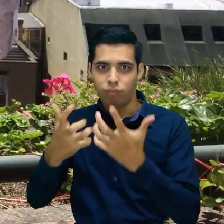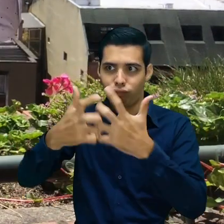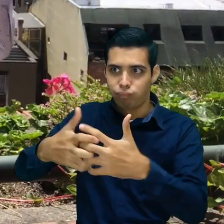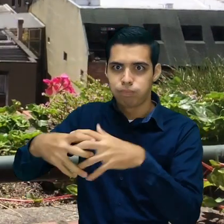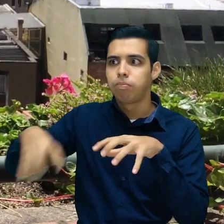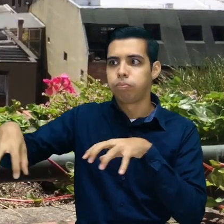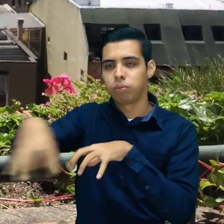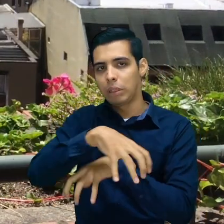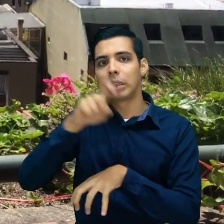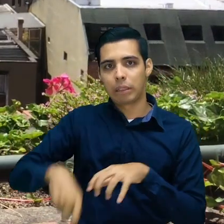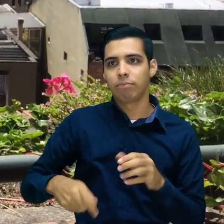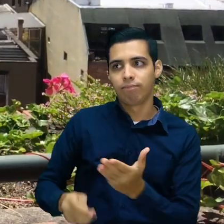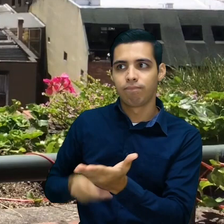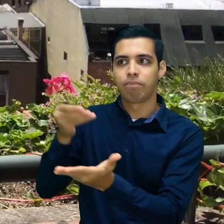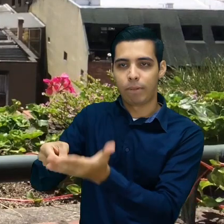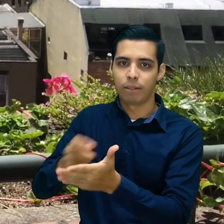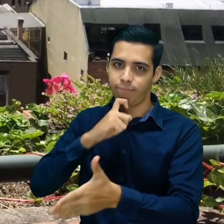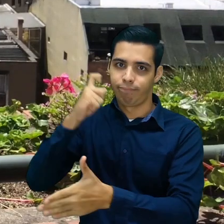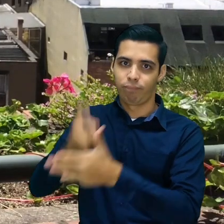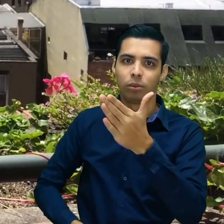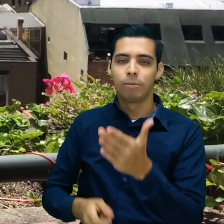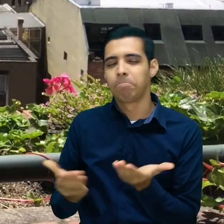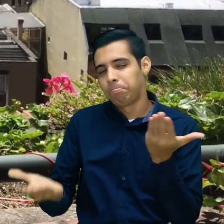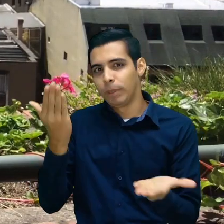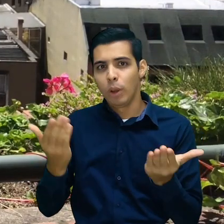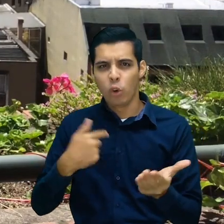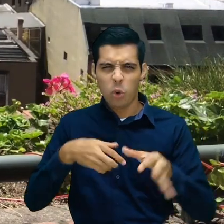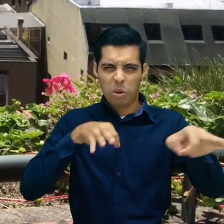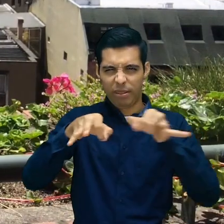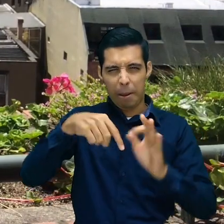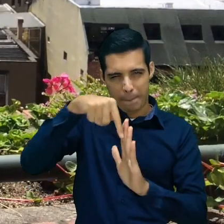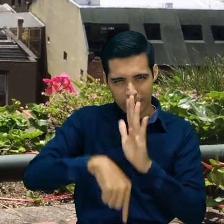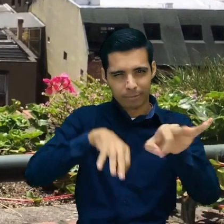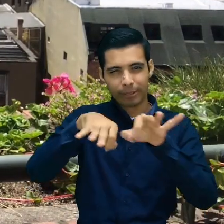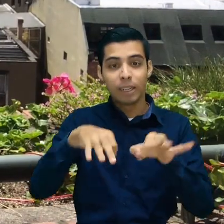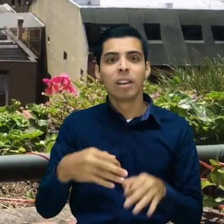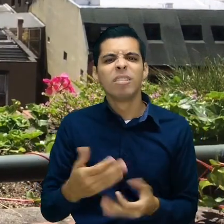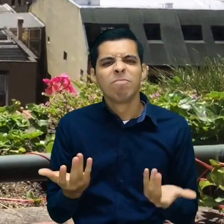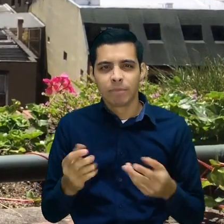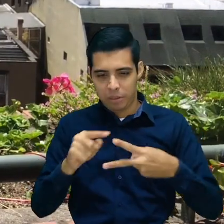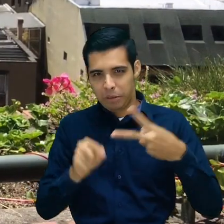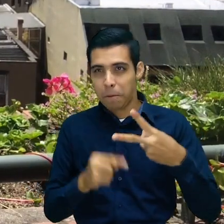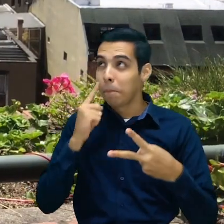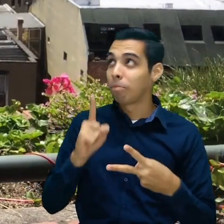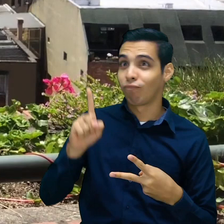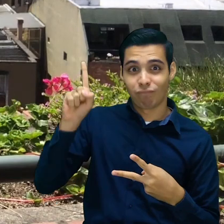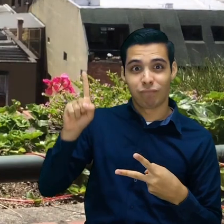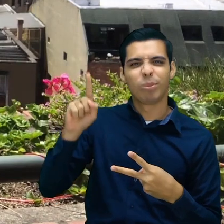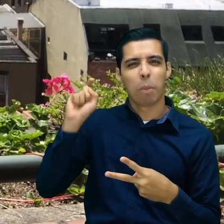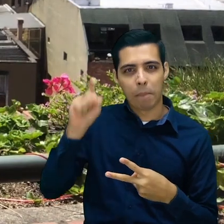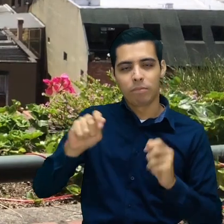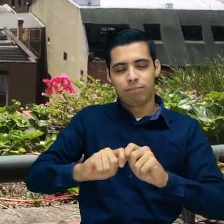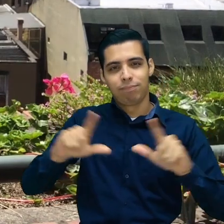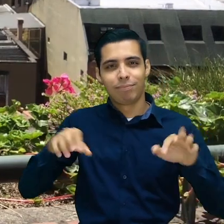Ese tema lo toco a profundidad en dos conversaciones, aquí arriba se las voy a dejar, en una les cuento mi desafortunada historia declarando renta